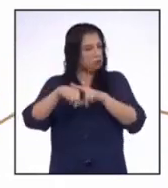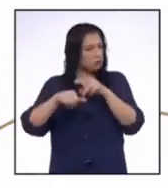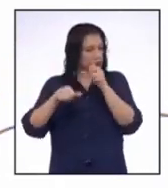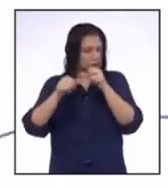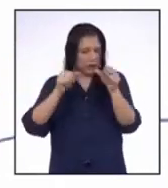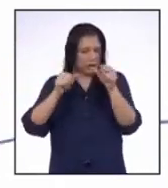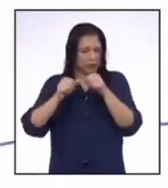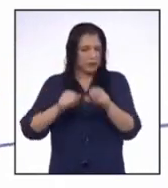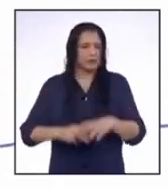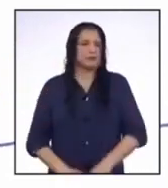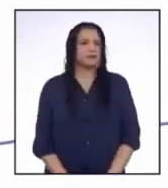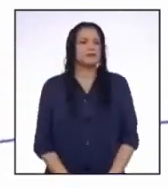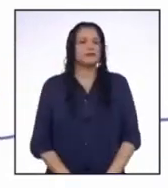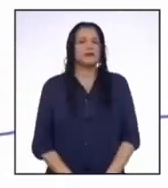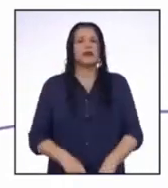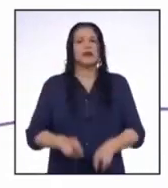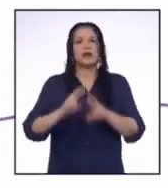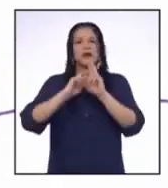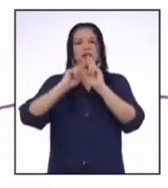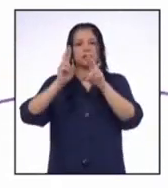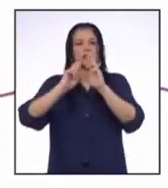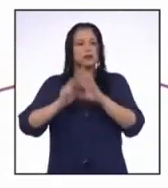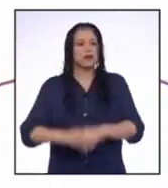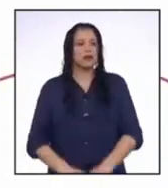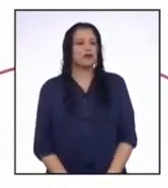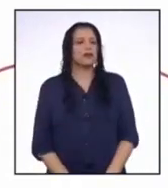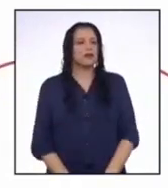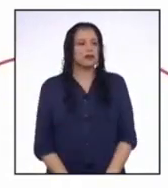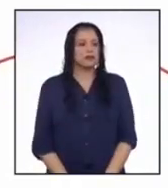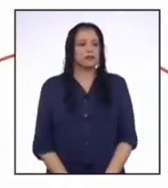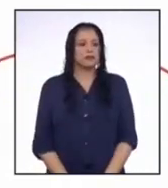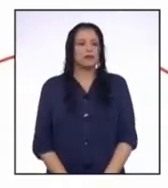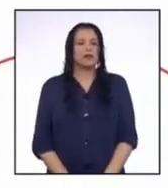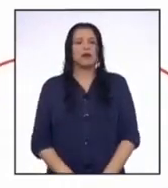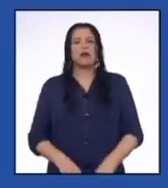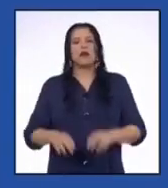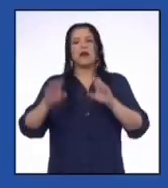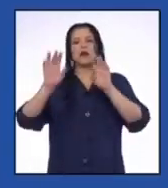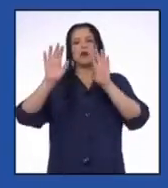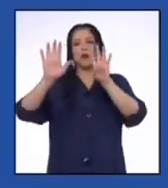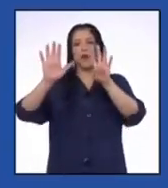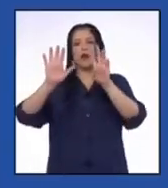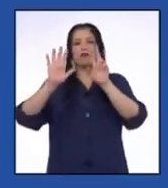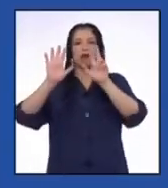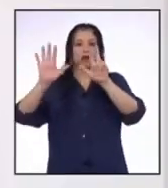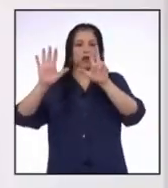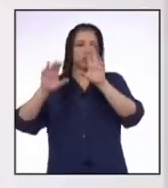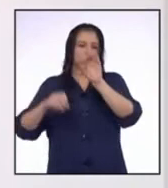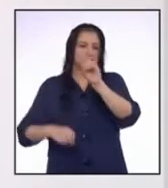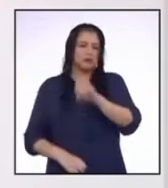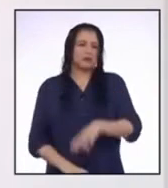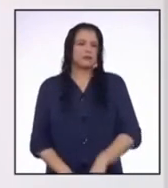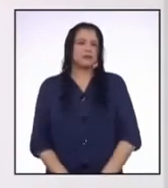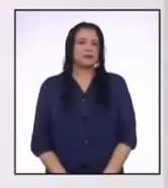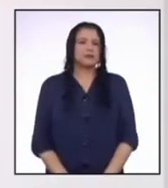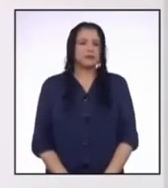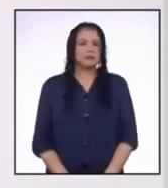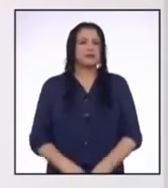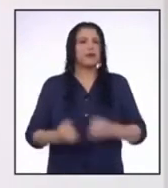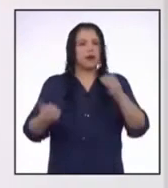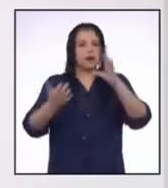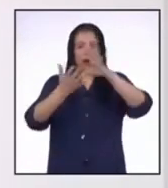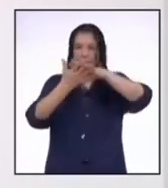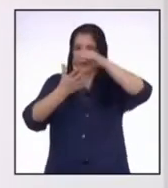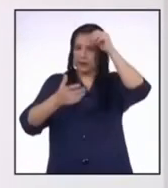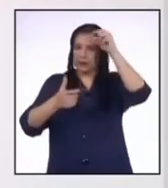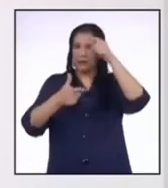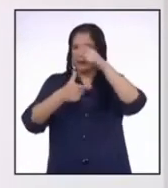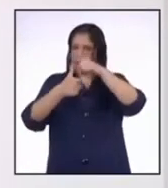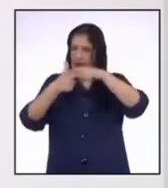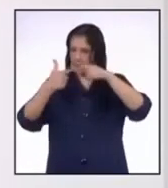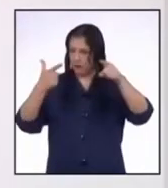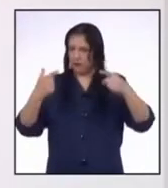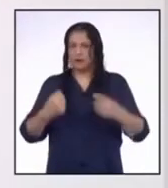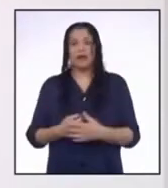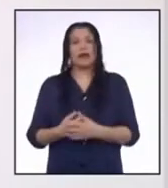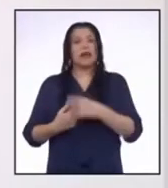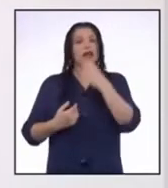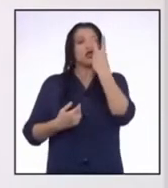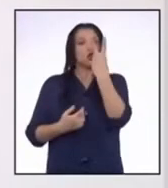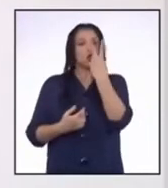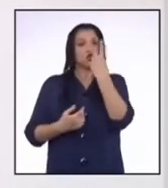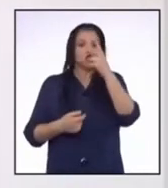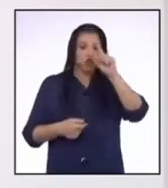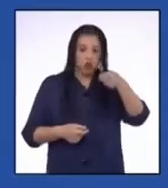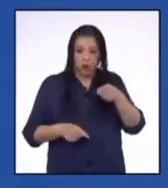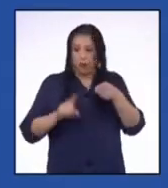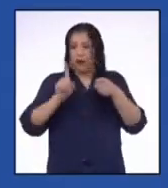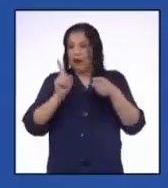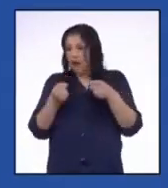números naturales, y el resultado de la división es 980. Ahora aprenderemos la división entre dos